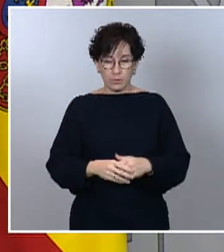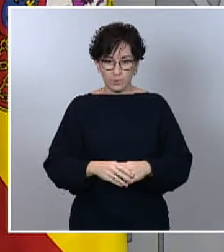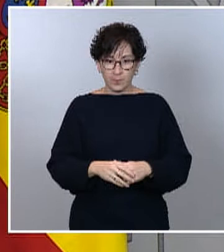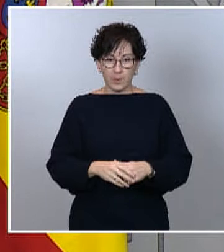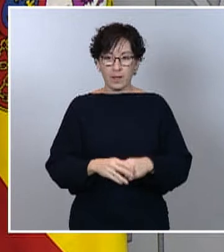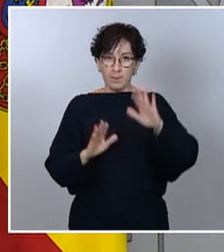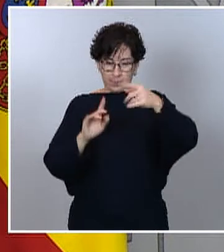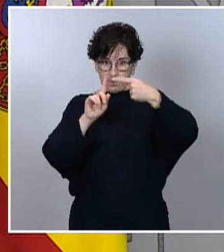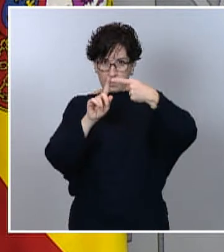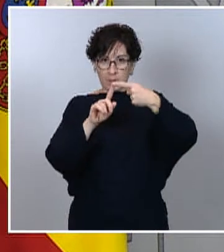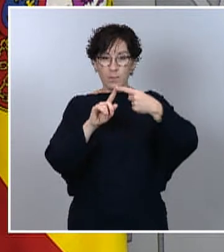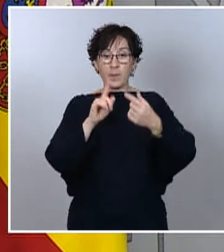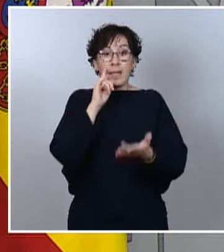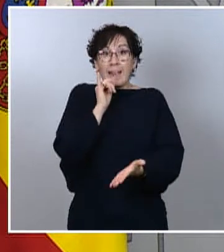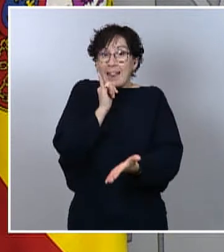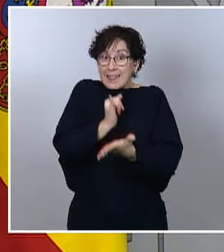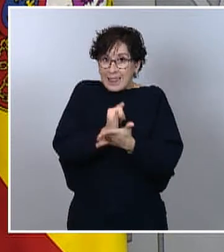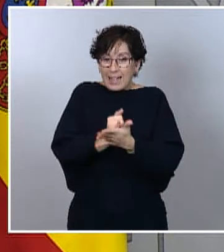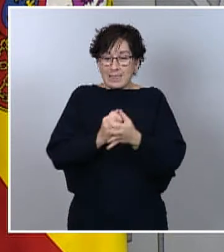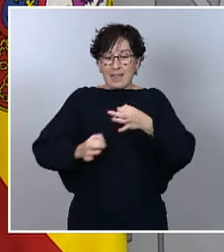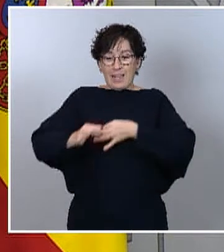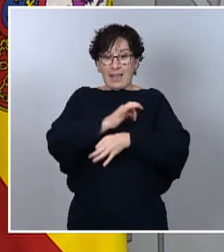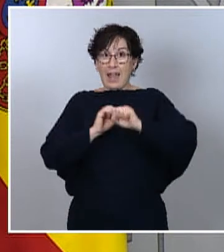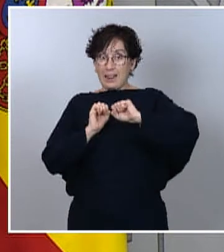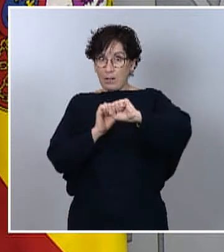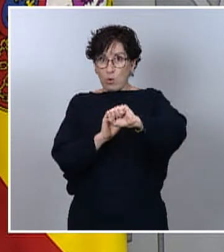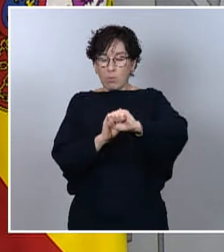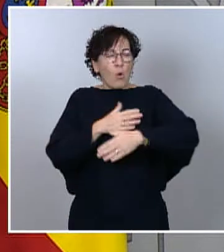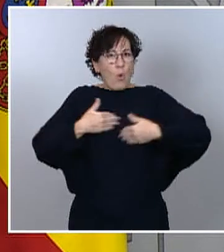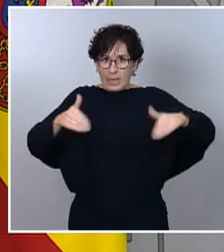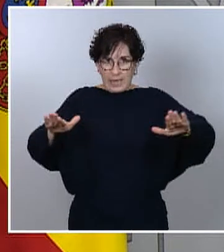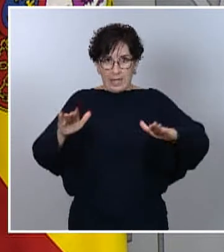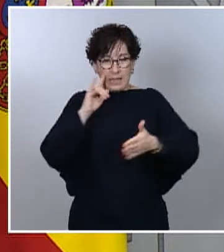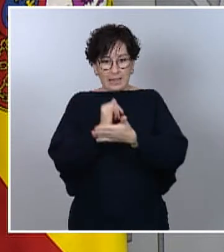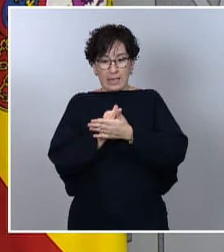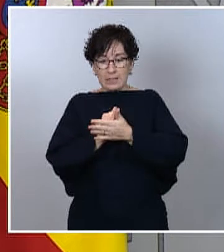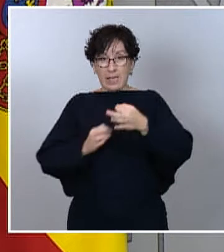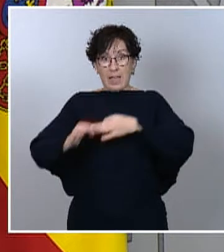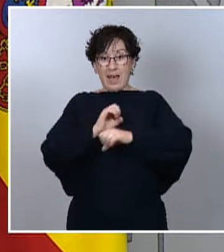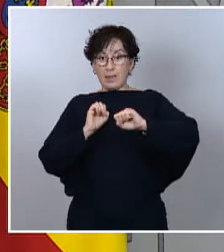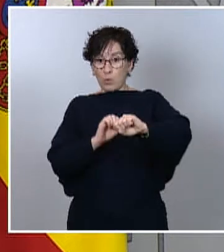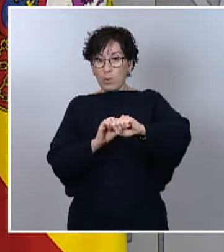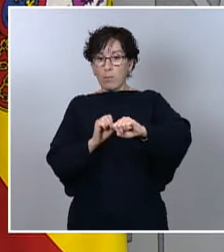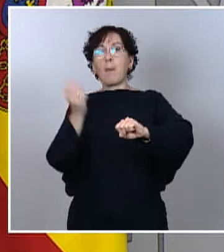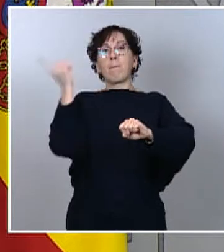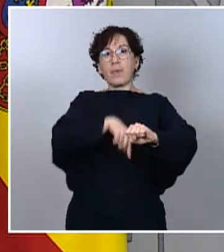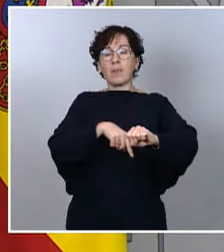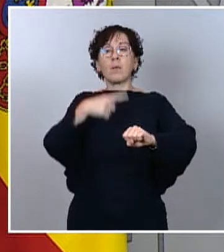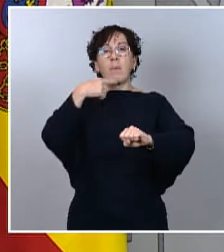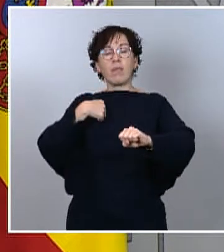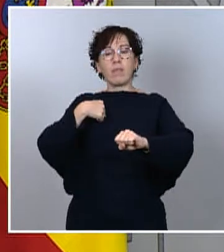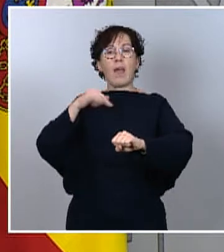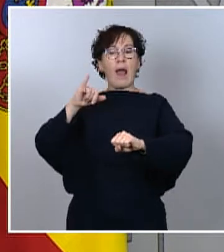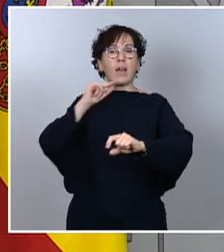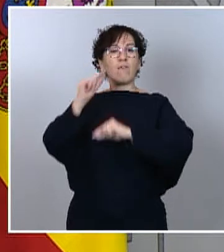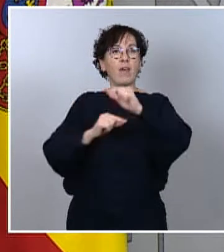de anticuerpos permite determinar si una persona tiene o no una infección activa, y esto es